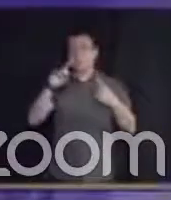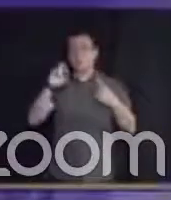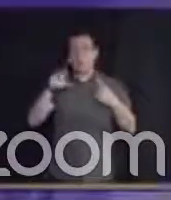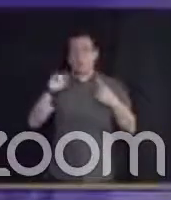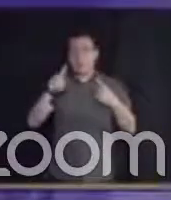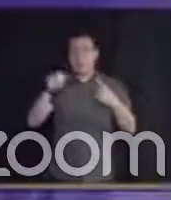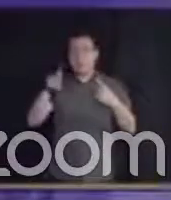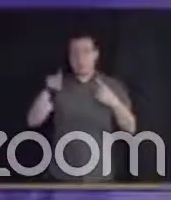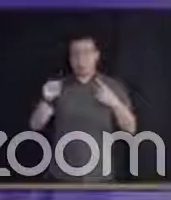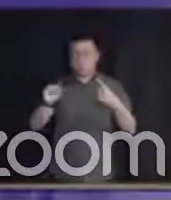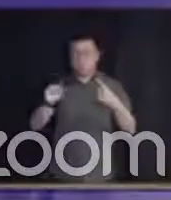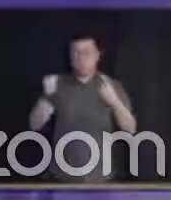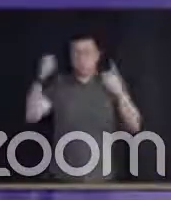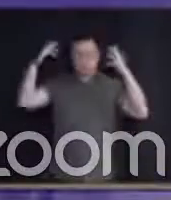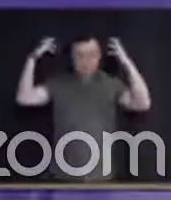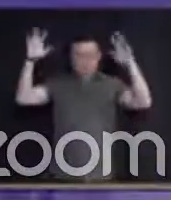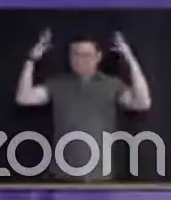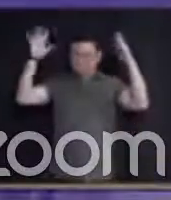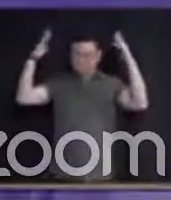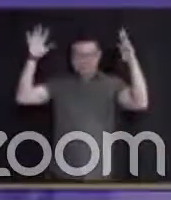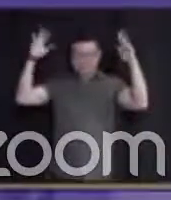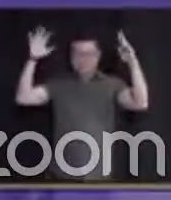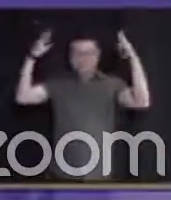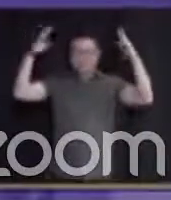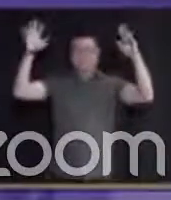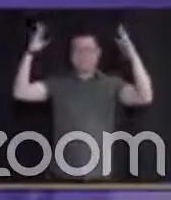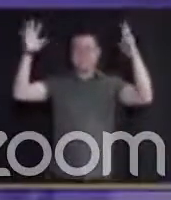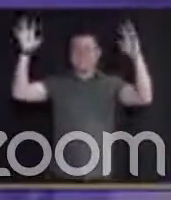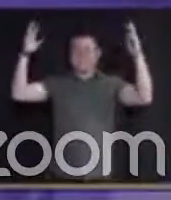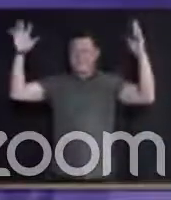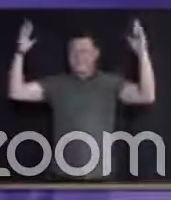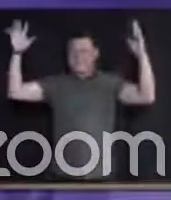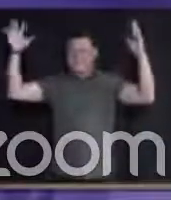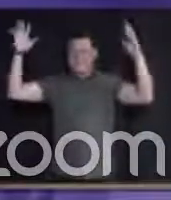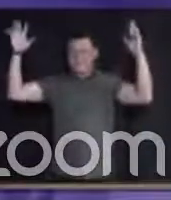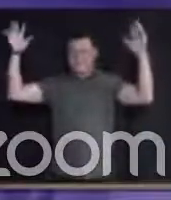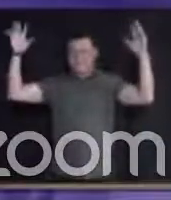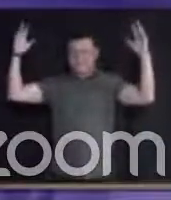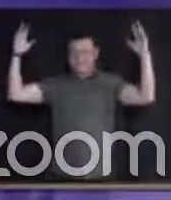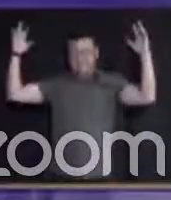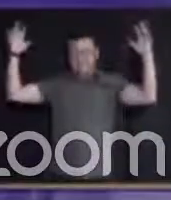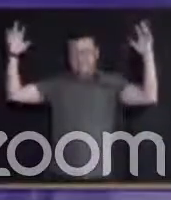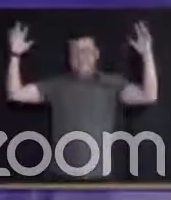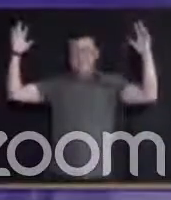Chévez. Y Victoria Ramos, fuerte el aplauso.